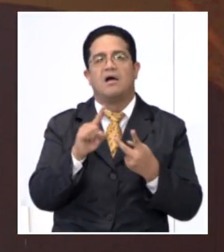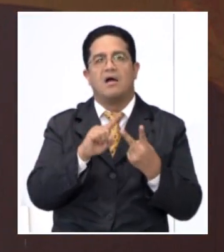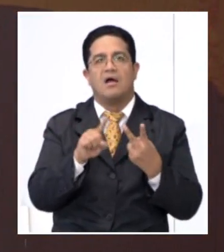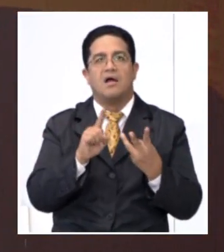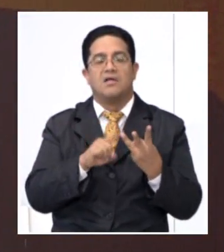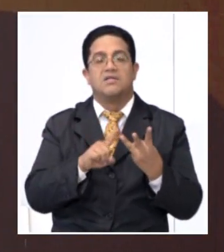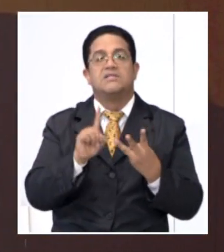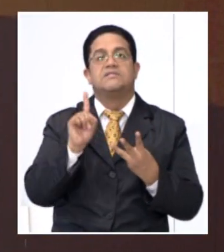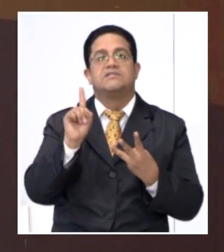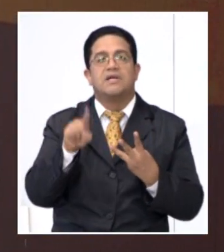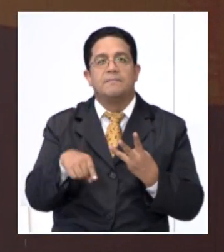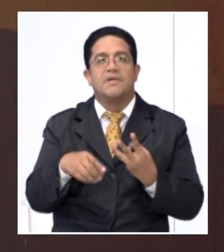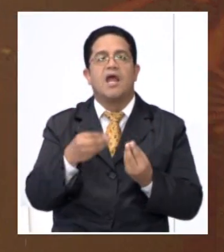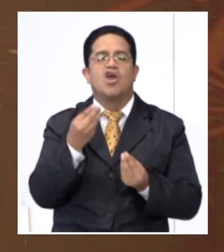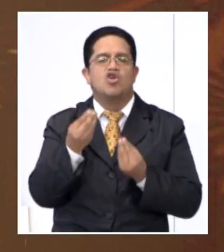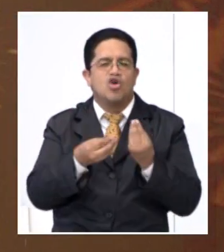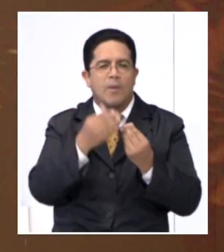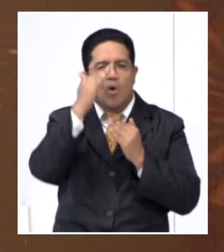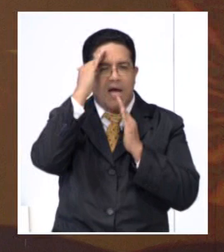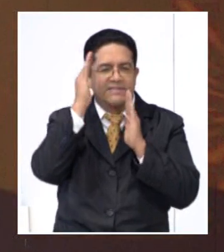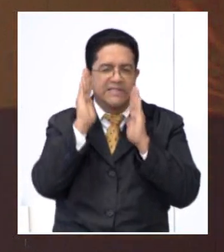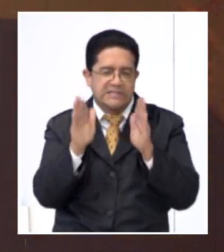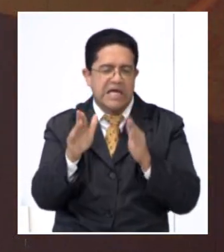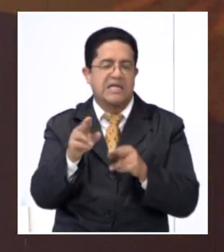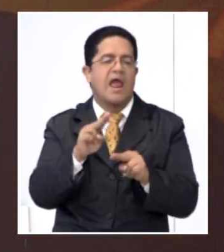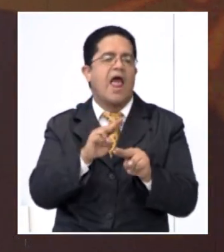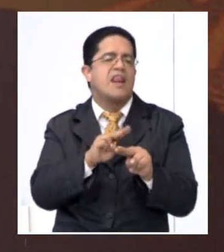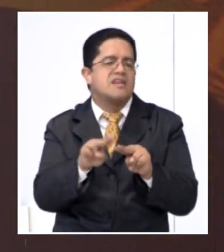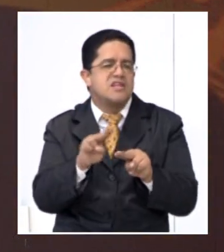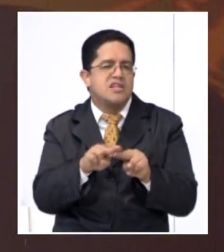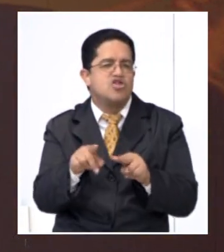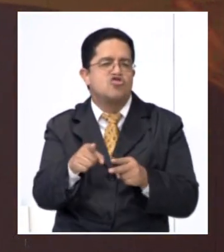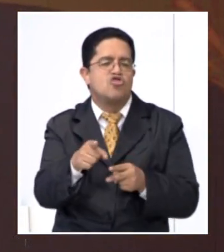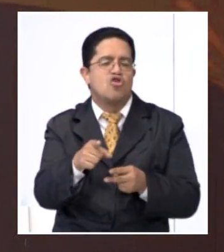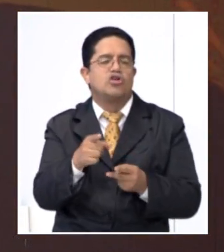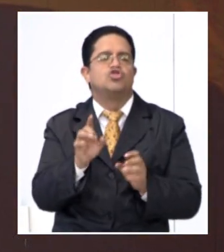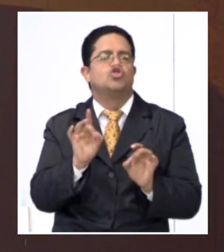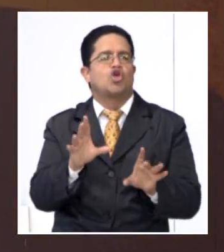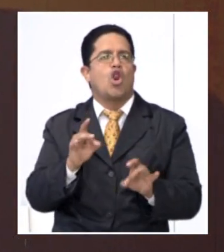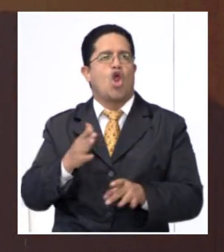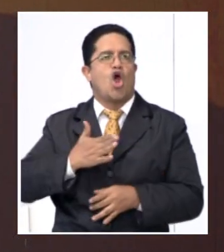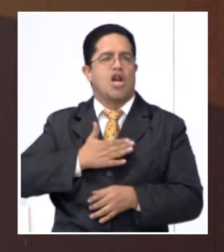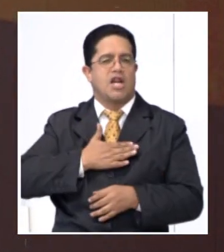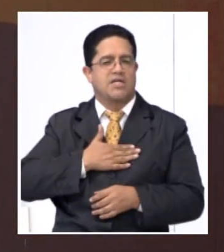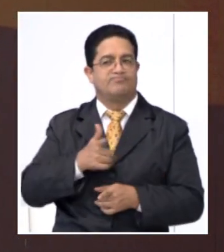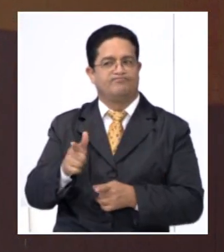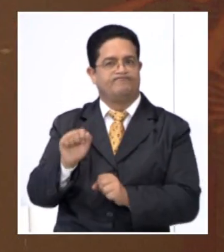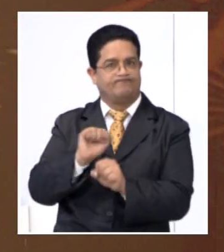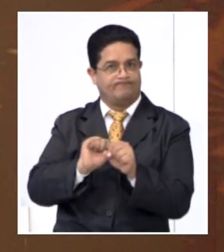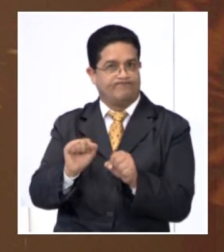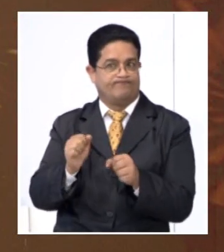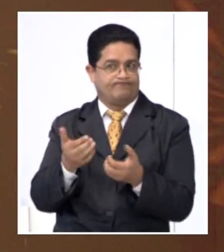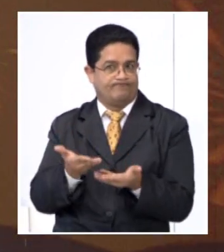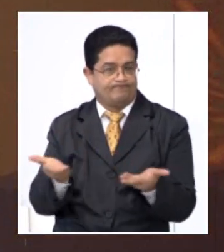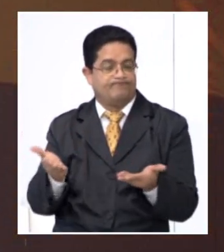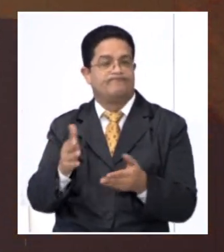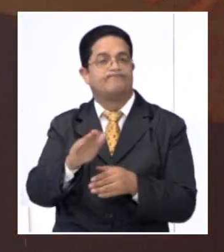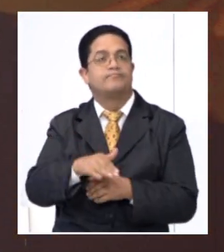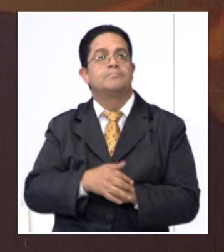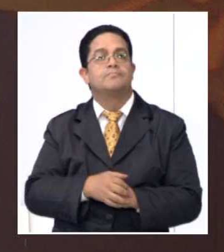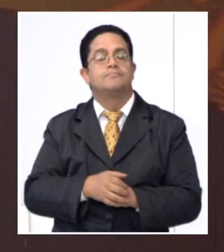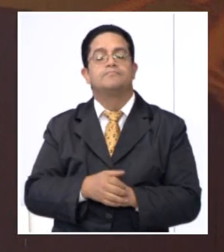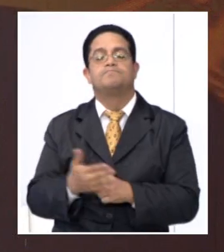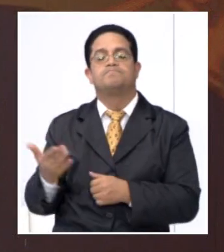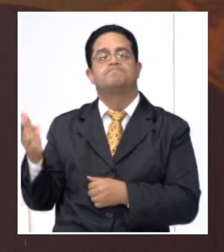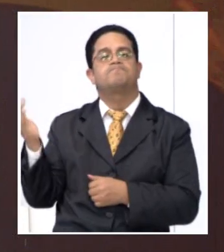el abordaje para los pacientes pediátricos con dolor en el tórax y también la prevención en salud cardiovascular para los infantes. Nos